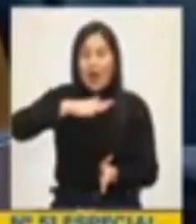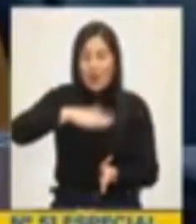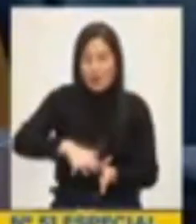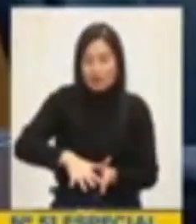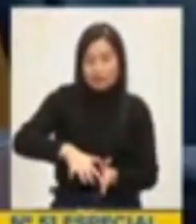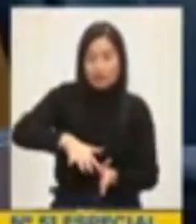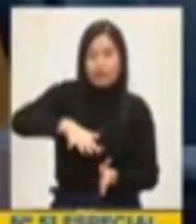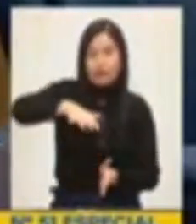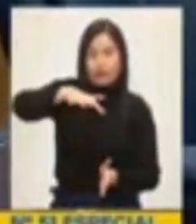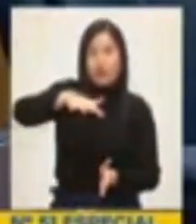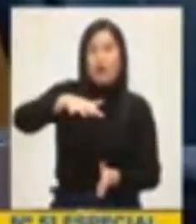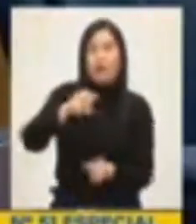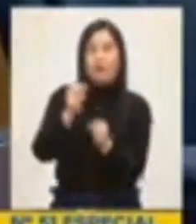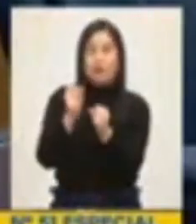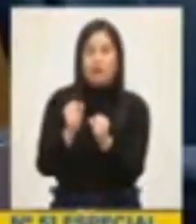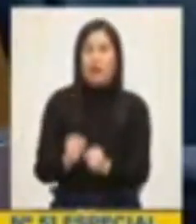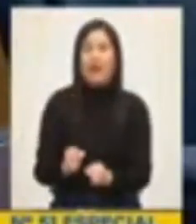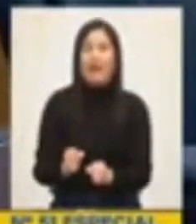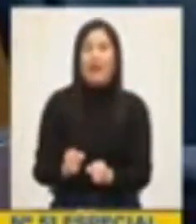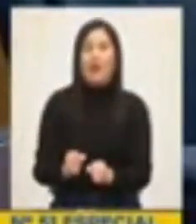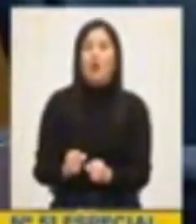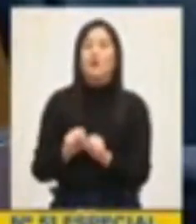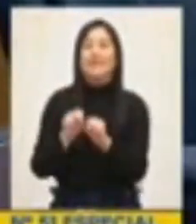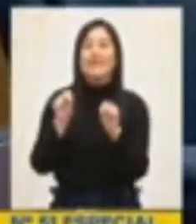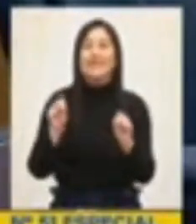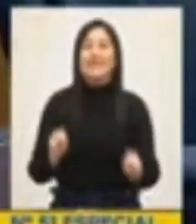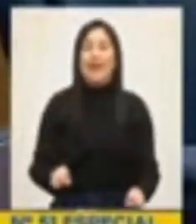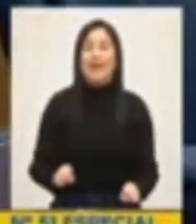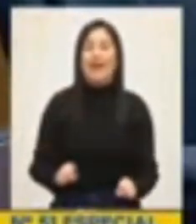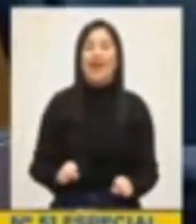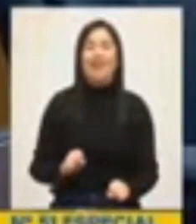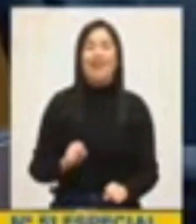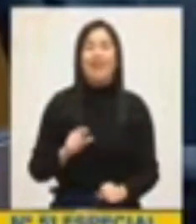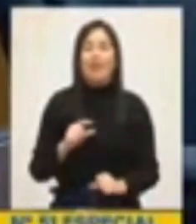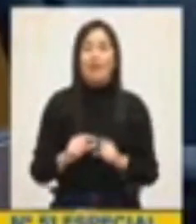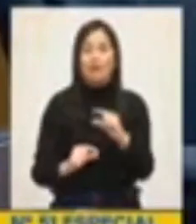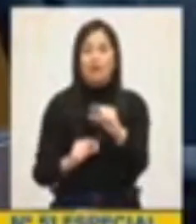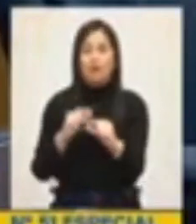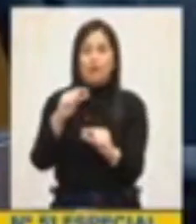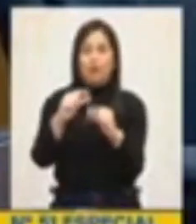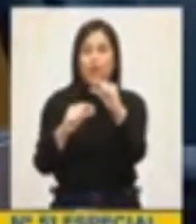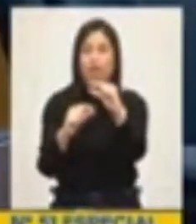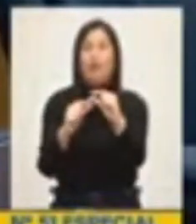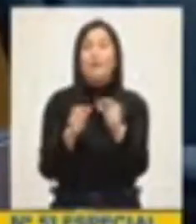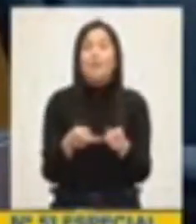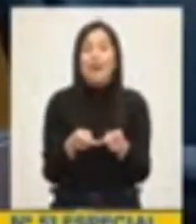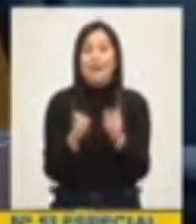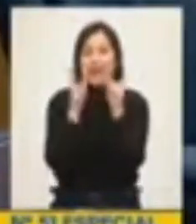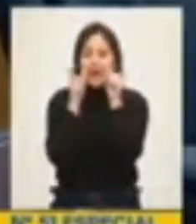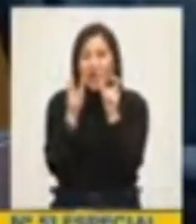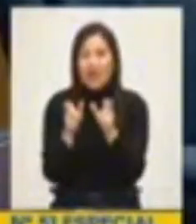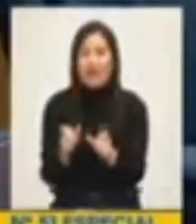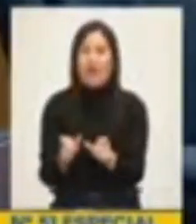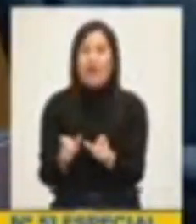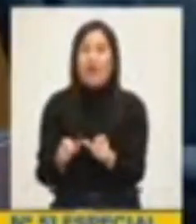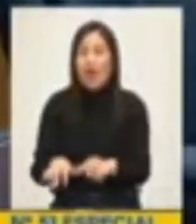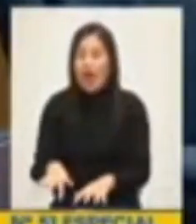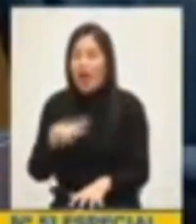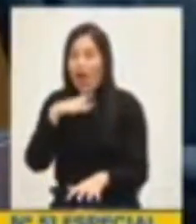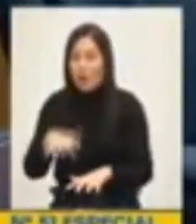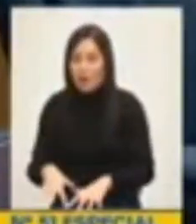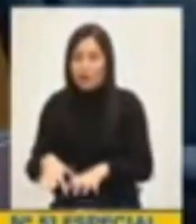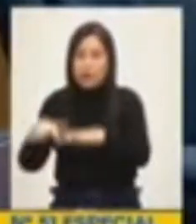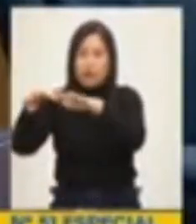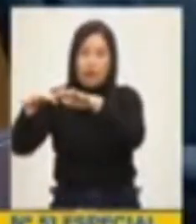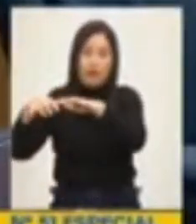un sistema de escalera hidráulica que permite contener y liberar de manera adecuada. Dicho sea de